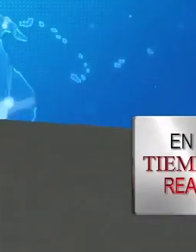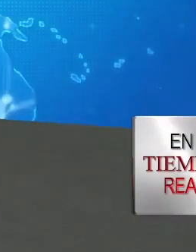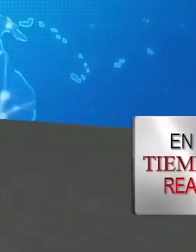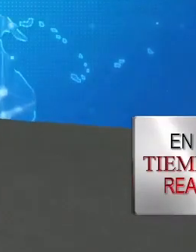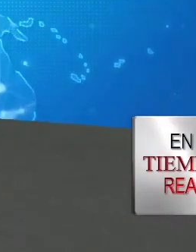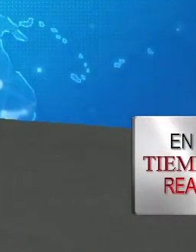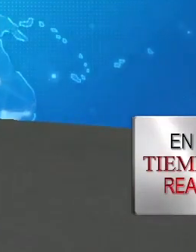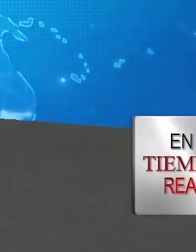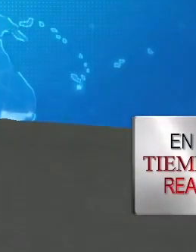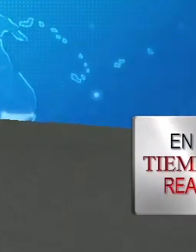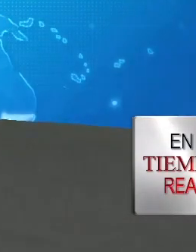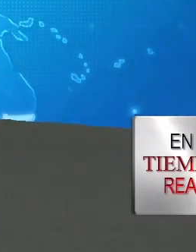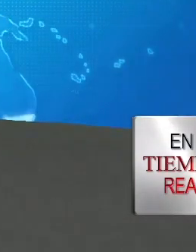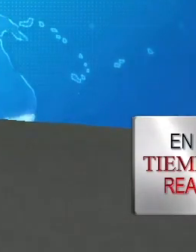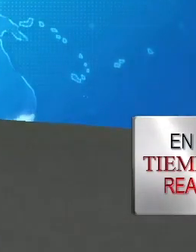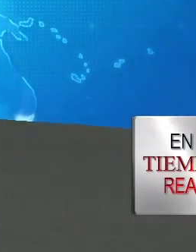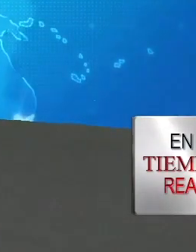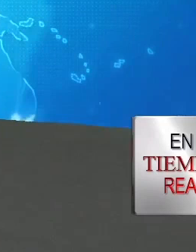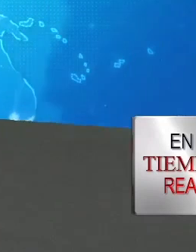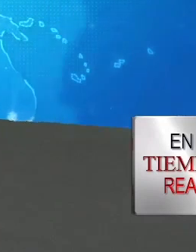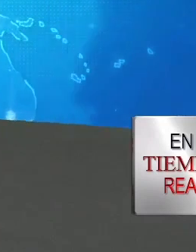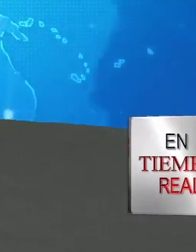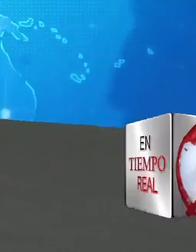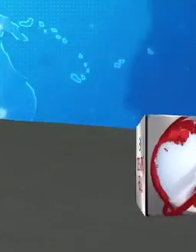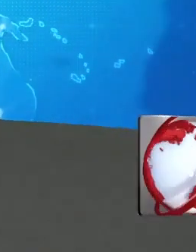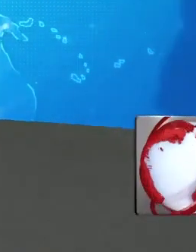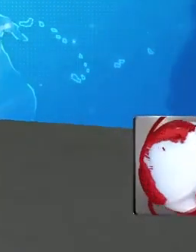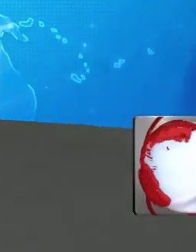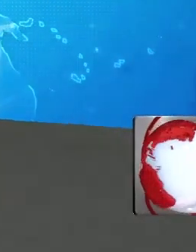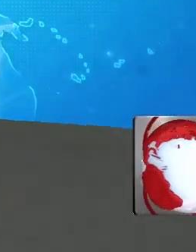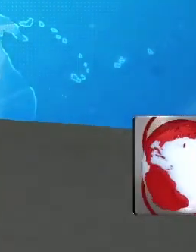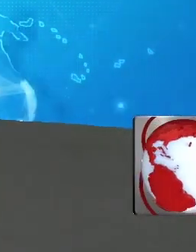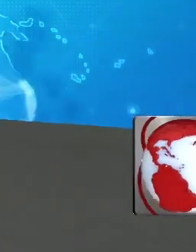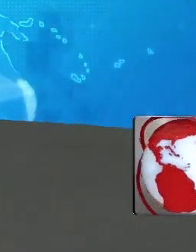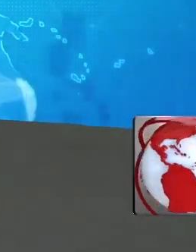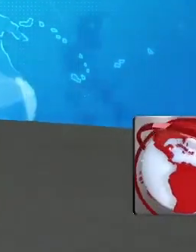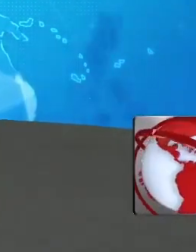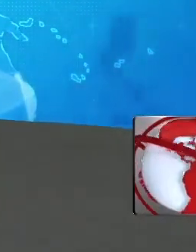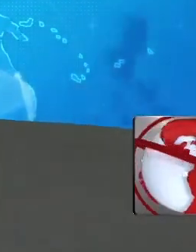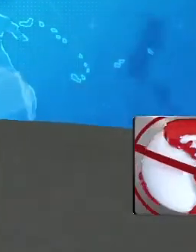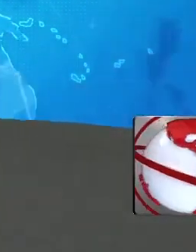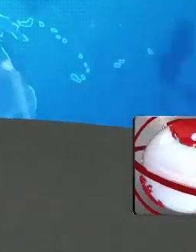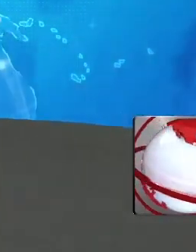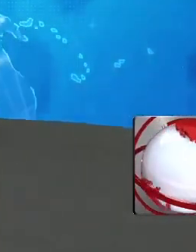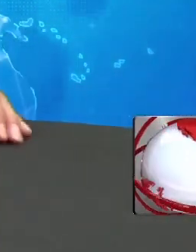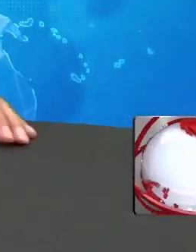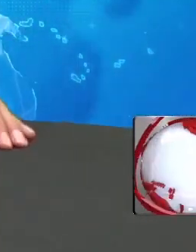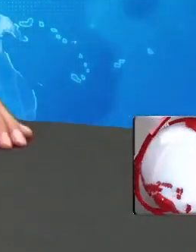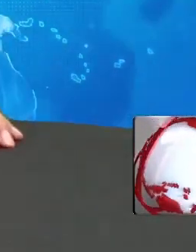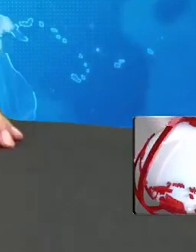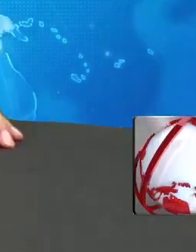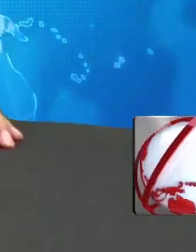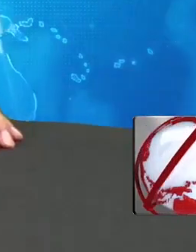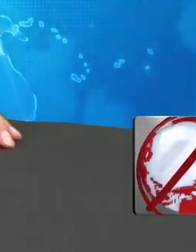Salomón Jara informó esta mañana que el corredor interoceánico, el megaproyecto insignia del presidente Andrés Manuel López Obrador,